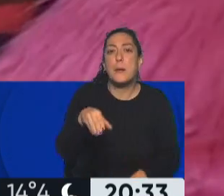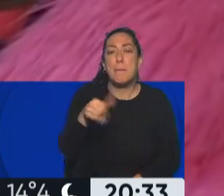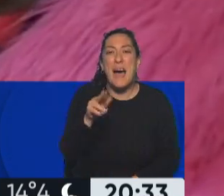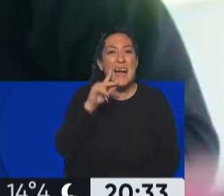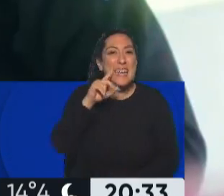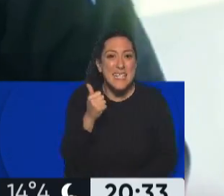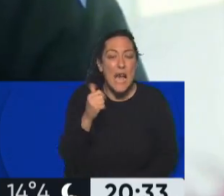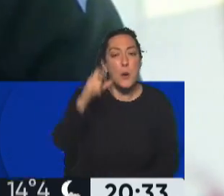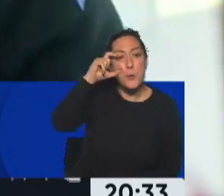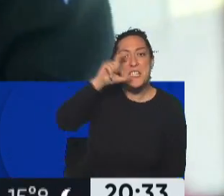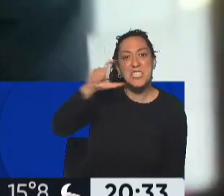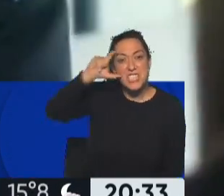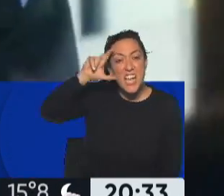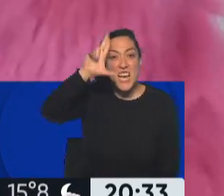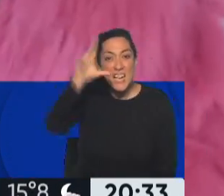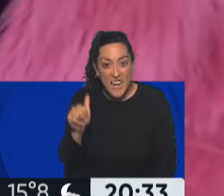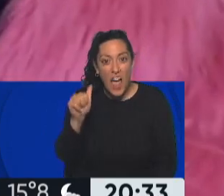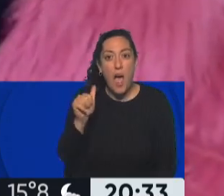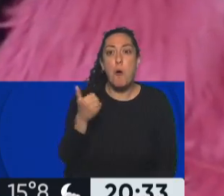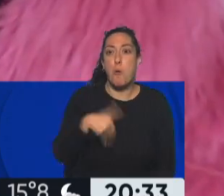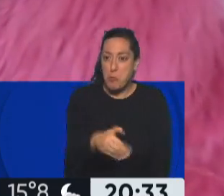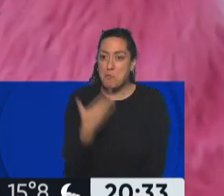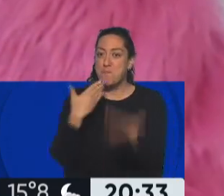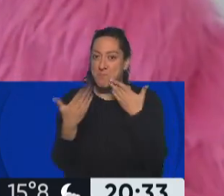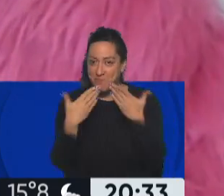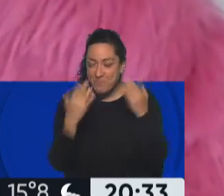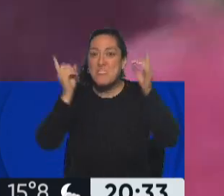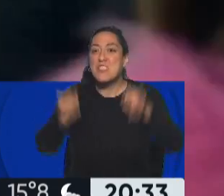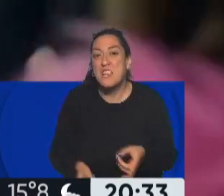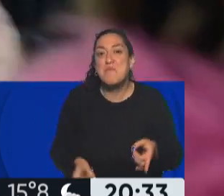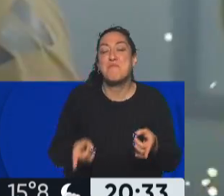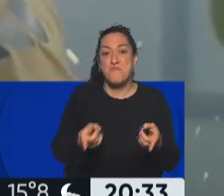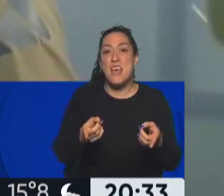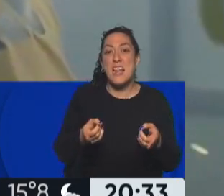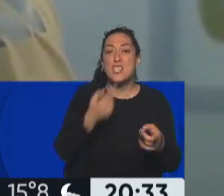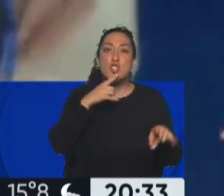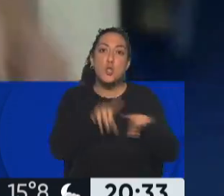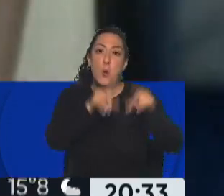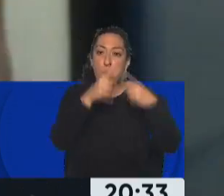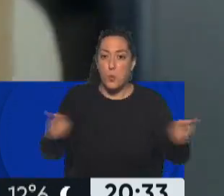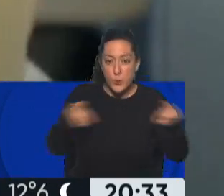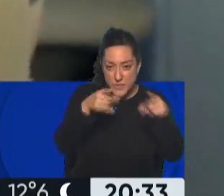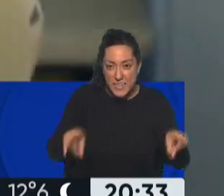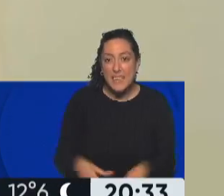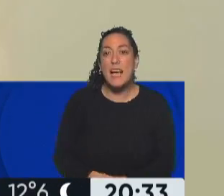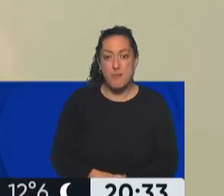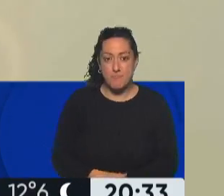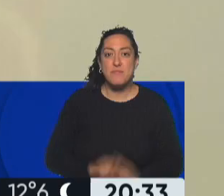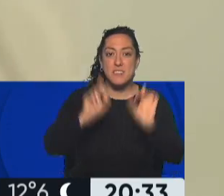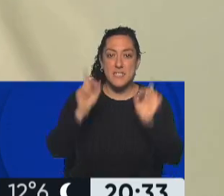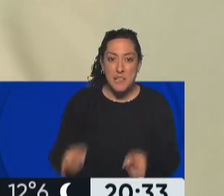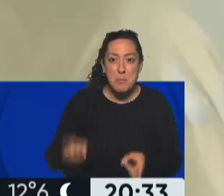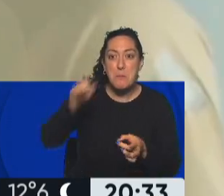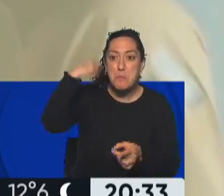está súper confirmada, que no solamente va a estar en un mano a mano con la diva, sino que va a estar haciendo un musical. Y ahí, estas imágenes que estamos compartiendo,